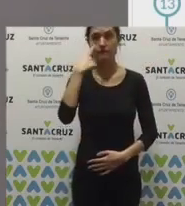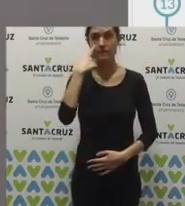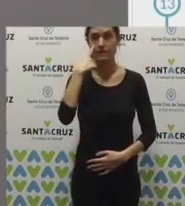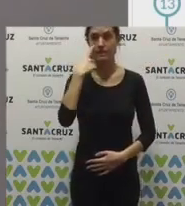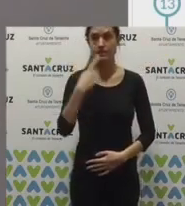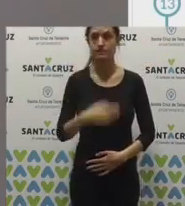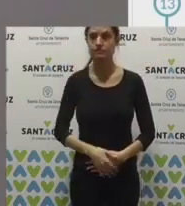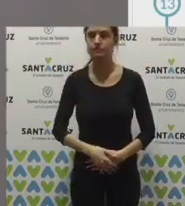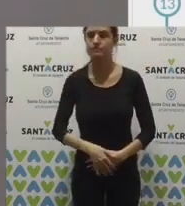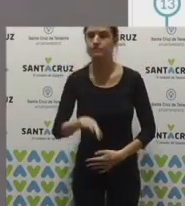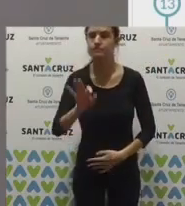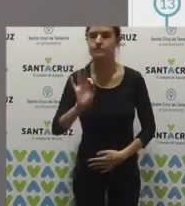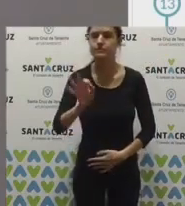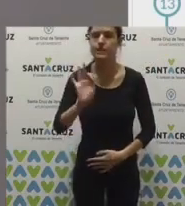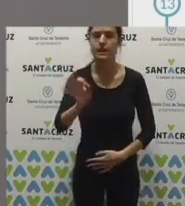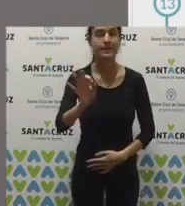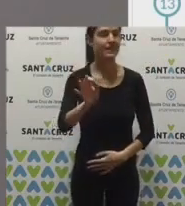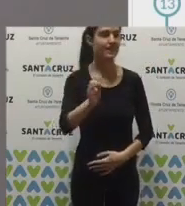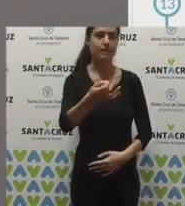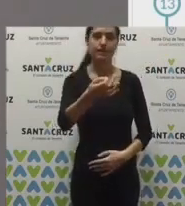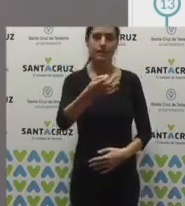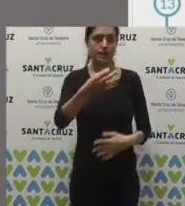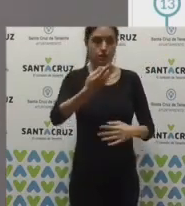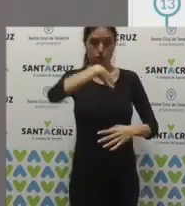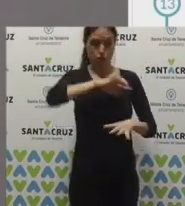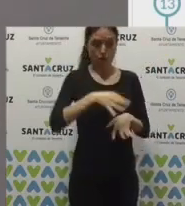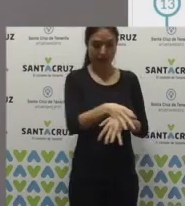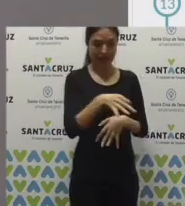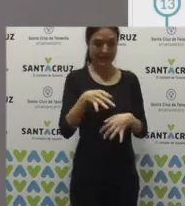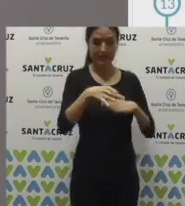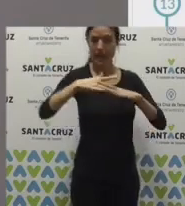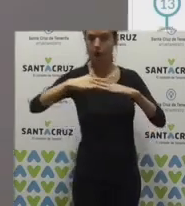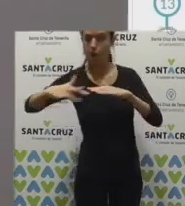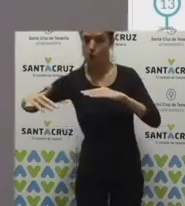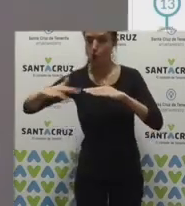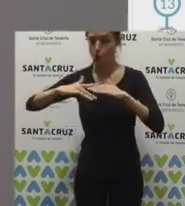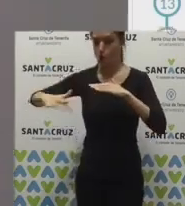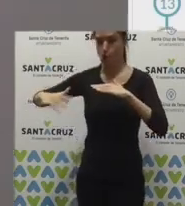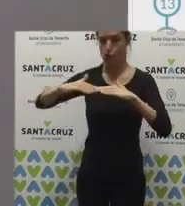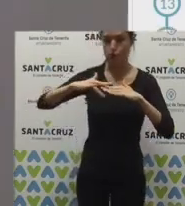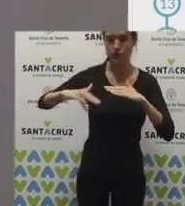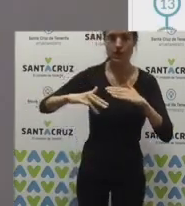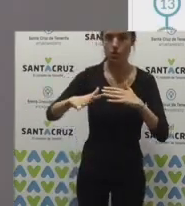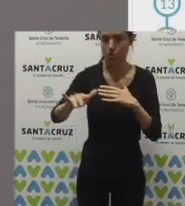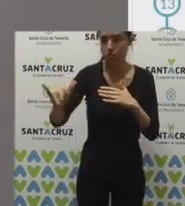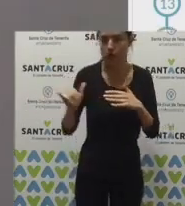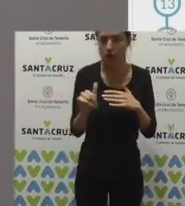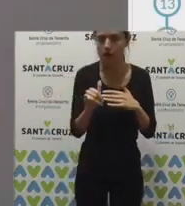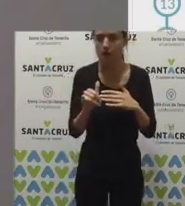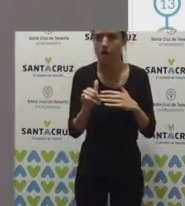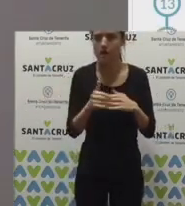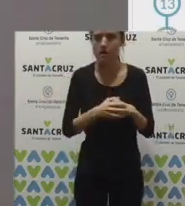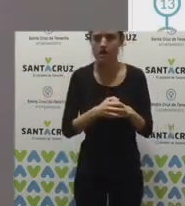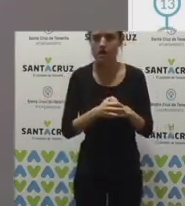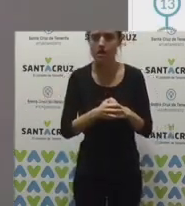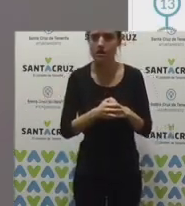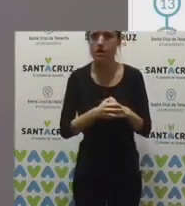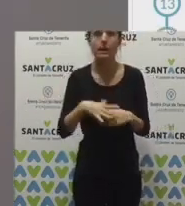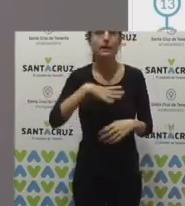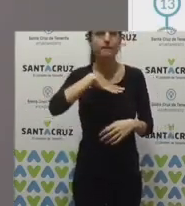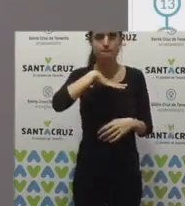islas es verdad que estamos rodeados del océano y debemos usar lo que tenemos para crear empleo el turismo ingreso